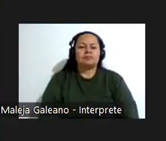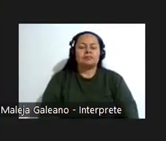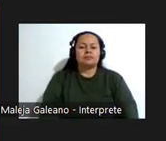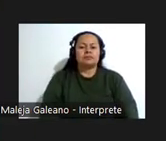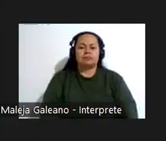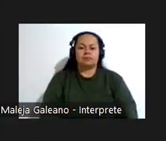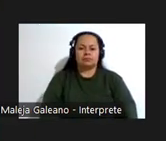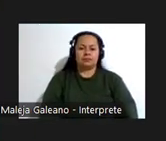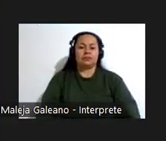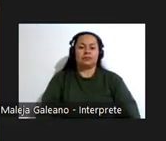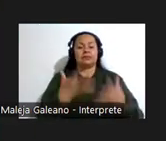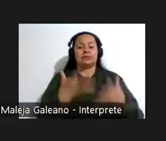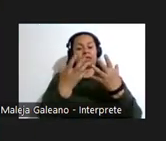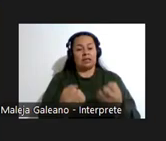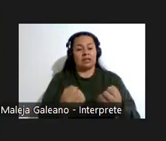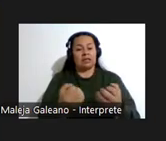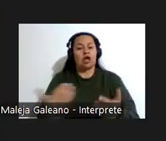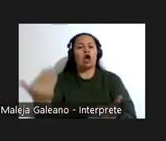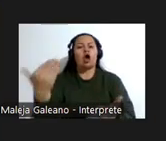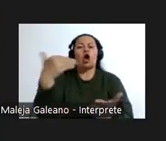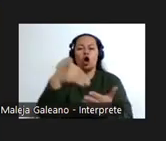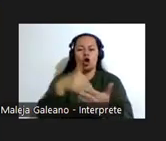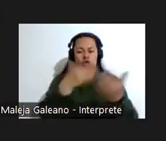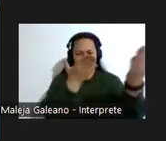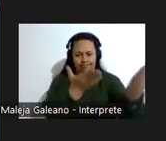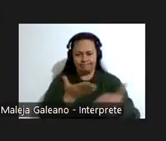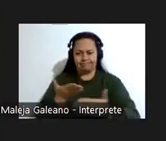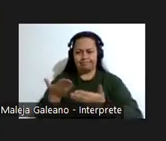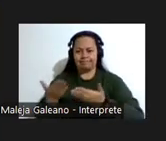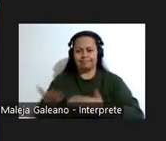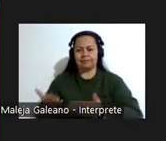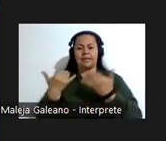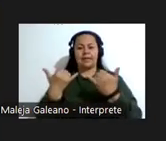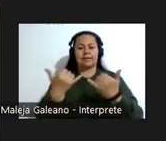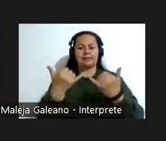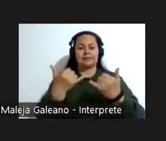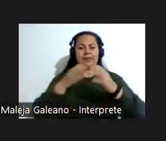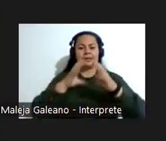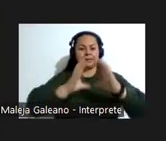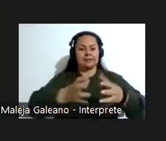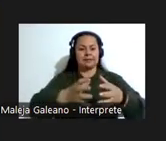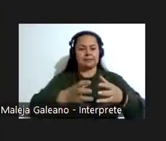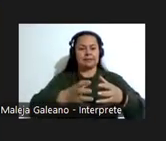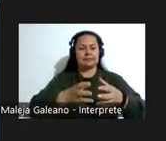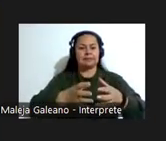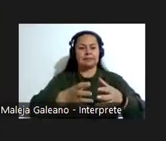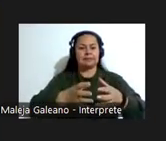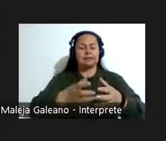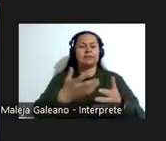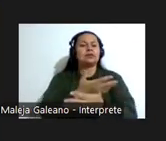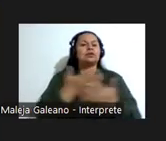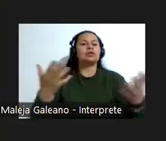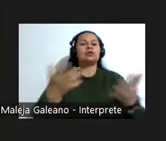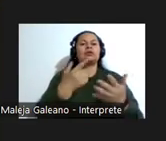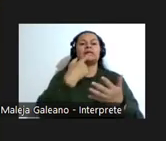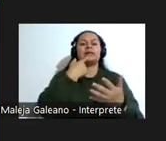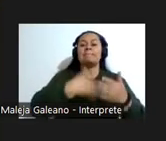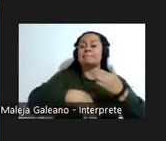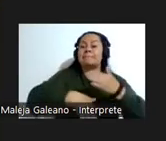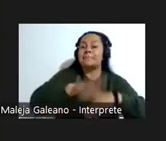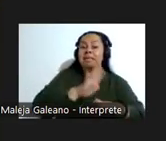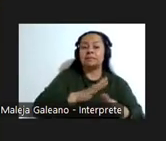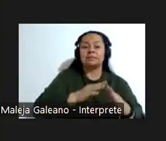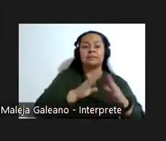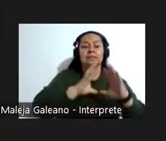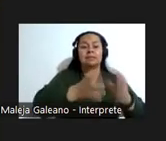Quiero darles nuevamente la bienvenida a esta masterclass. Creo que más que masterclass